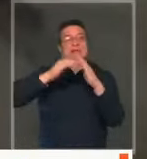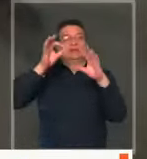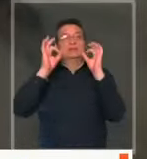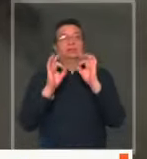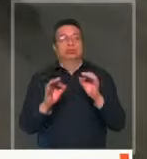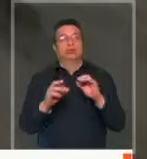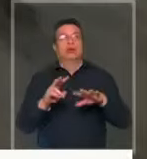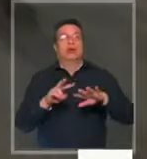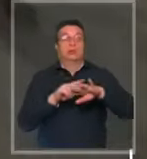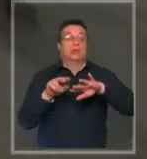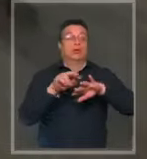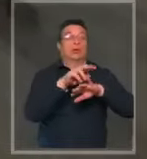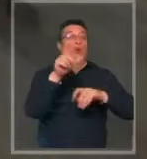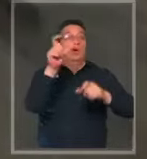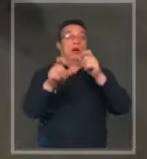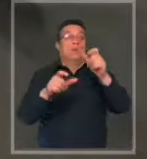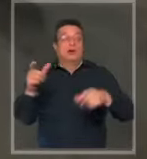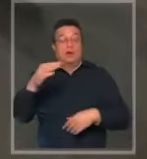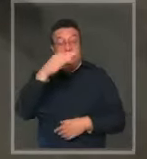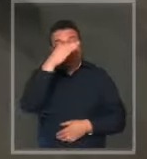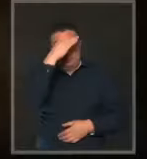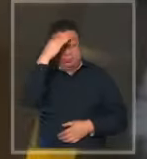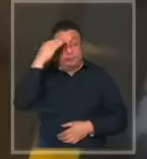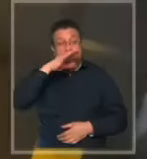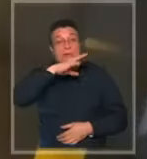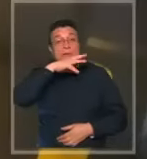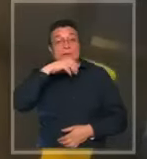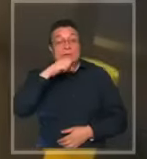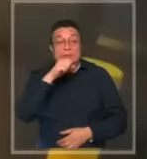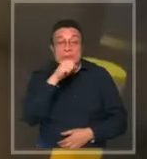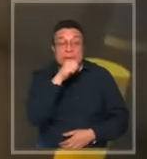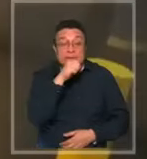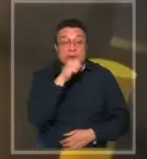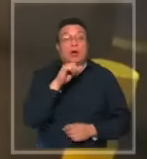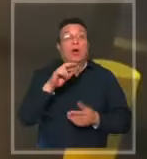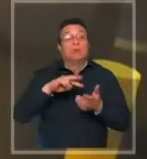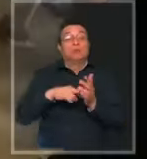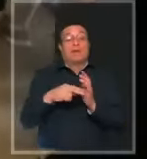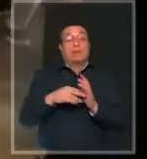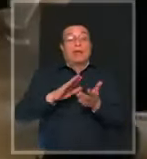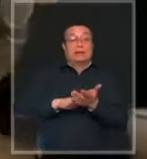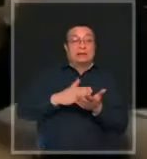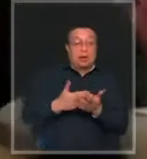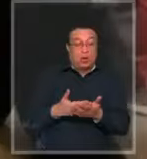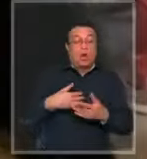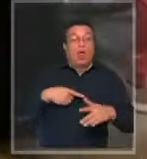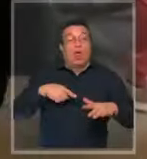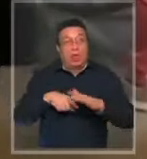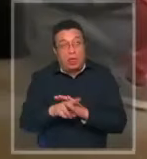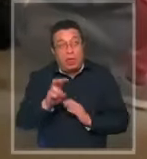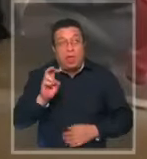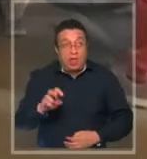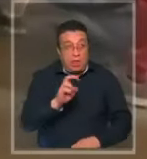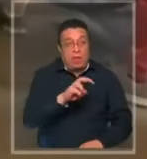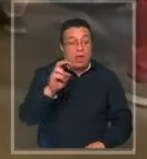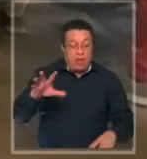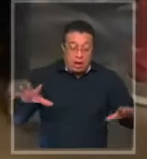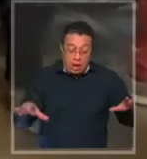de pacientes, gran parte de ellos personas adultos mayores con problemas de salud que hoy por hoy deben hacer un